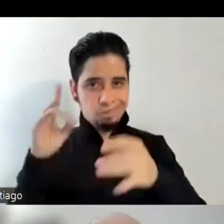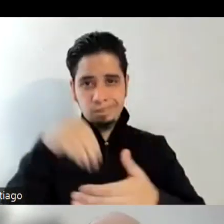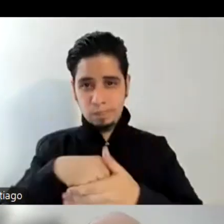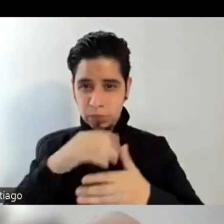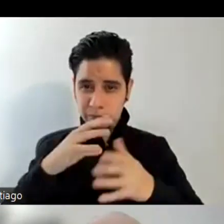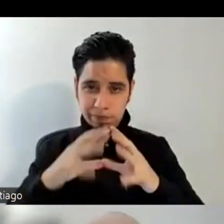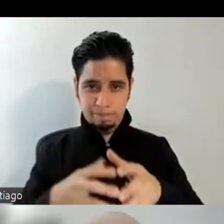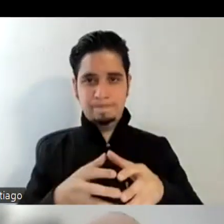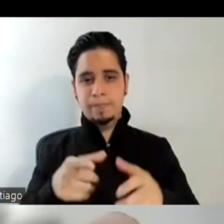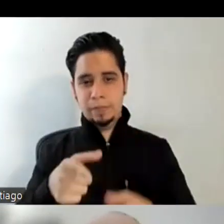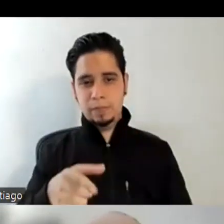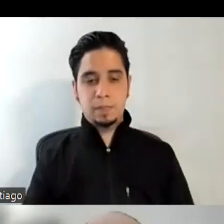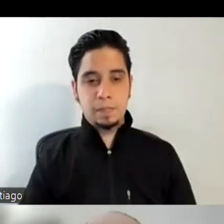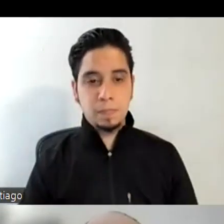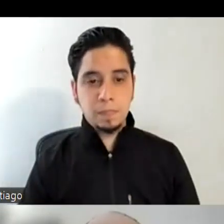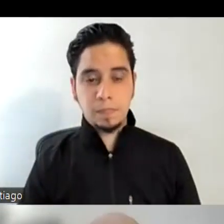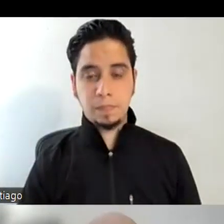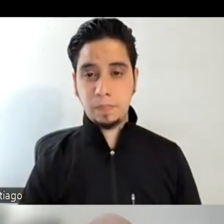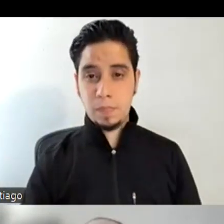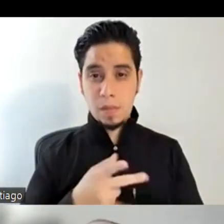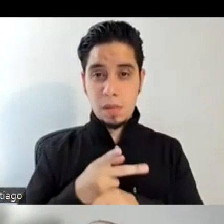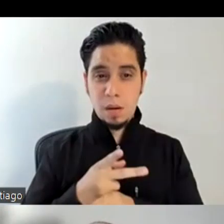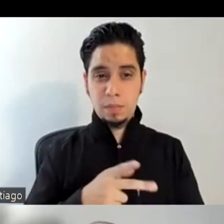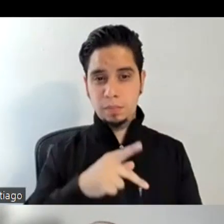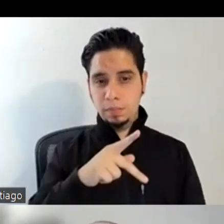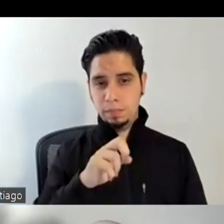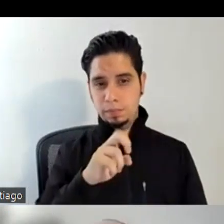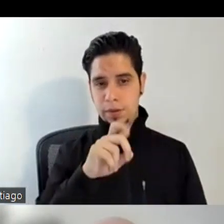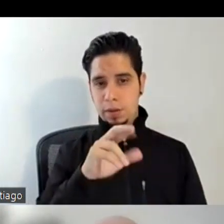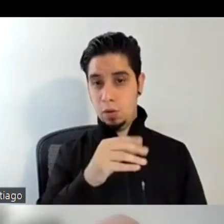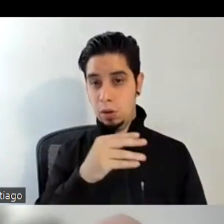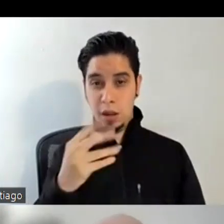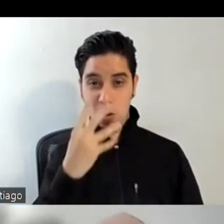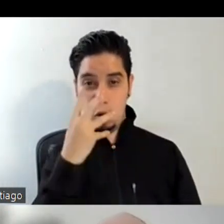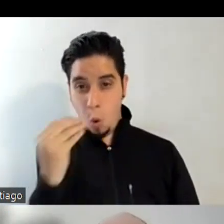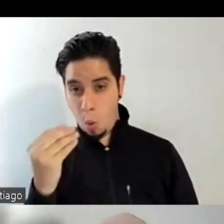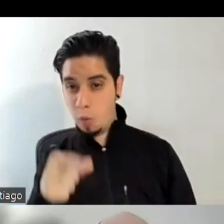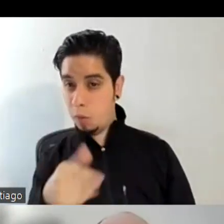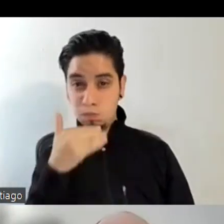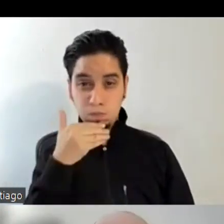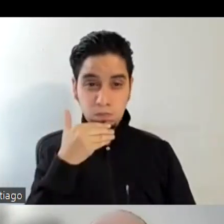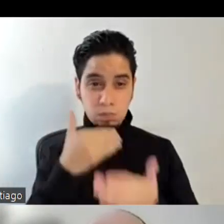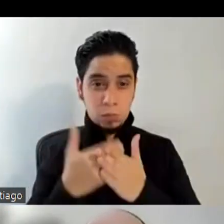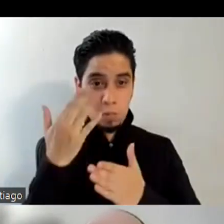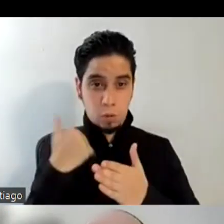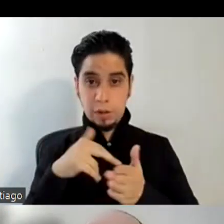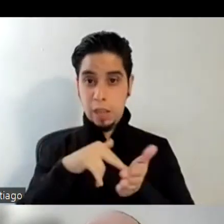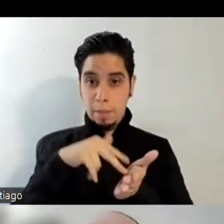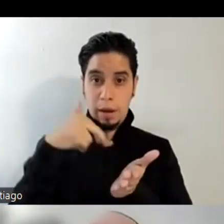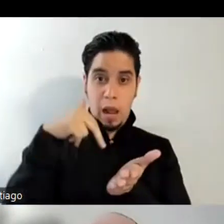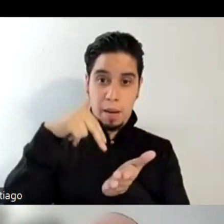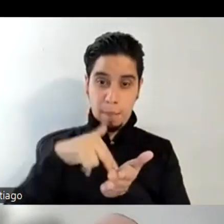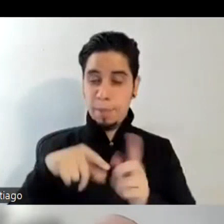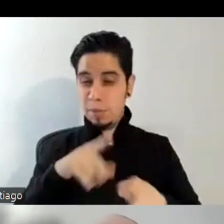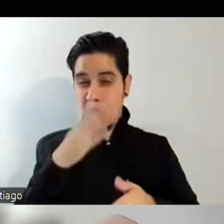de Pedro y el Lobo fue bien buena. Ajá. Porque se bailaba, pero había una parte bastante dramática. O sea, claro, y